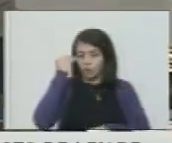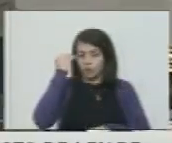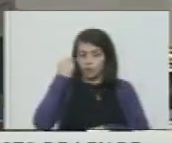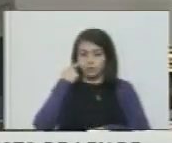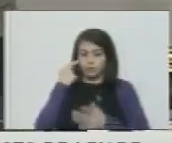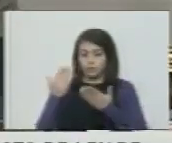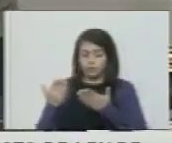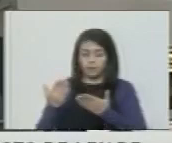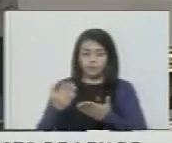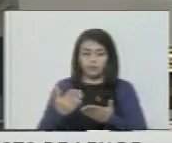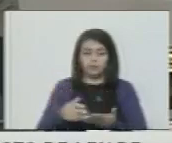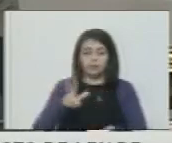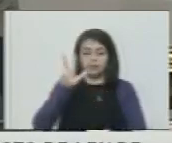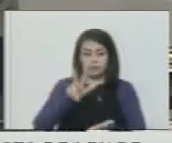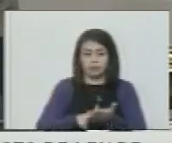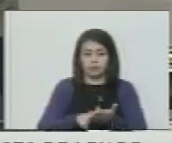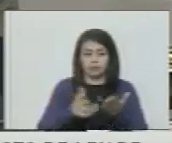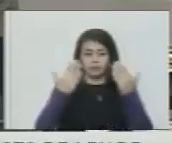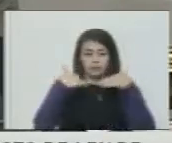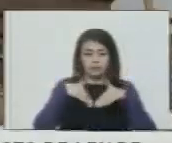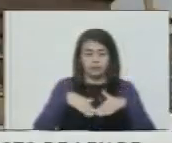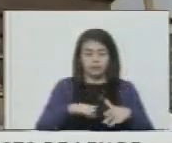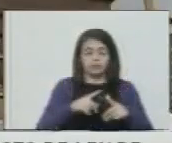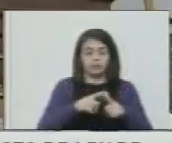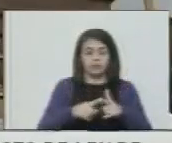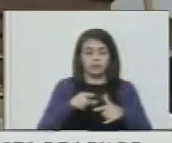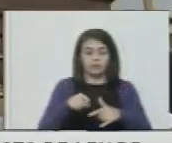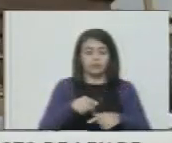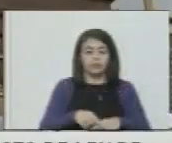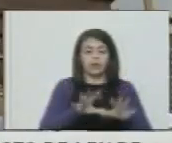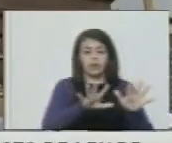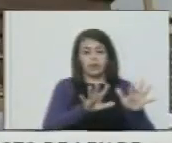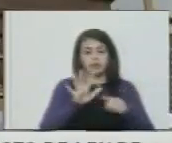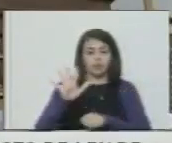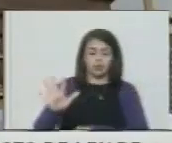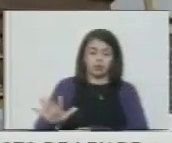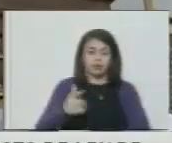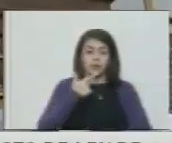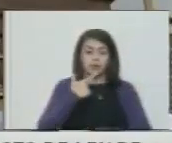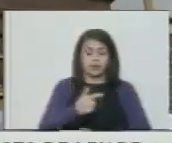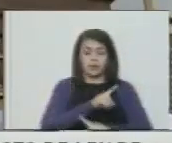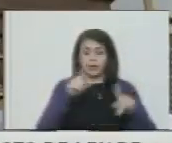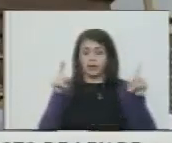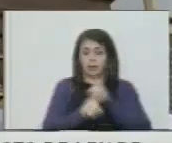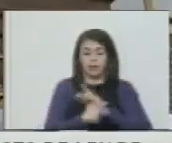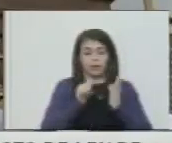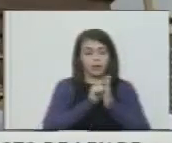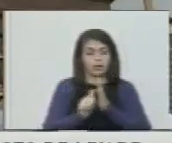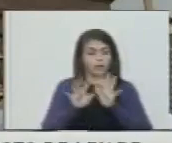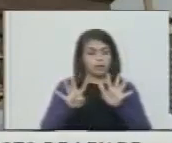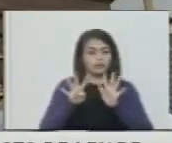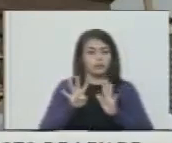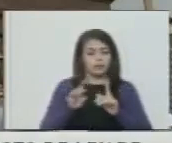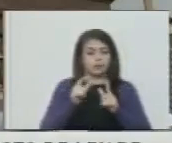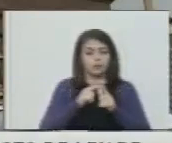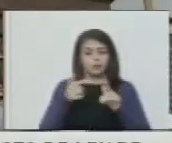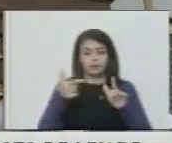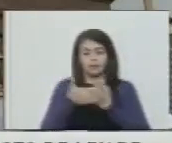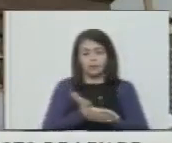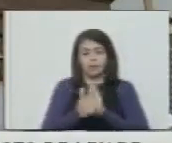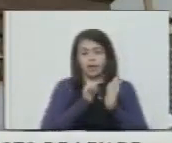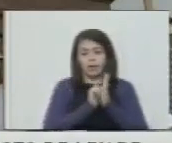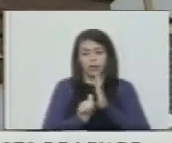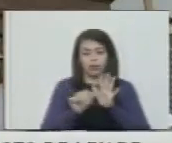En consideración el epígrafe. Aprobado. Siguiente. 15. Se propone modificar el artículo 9 en los